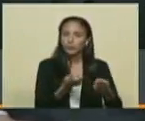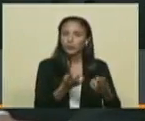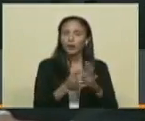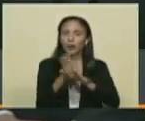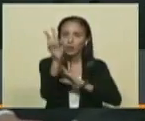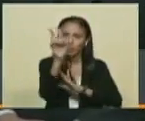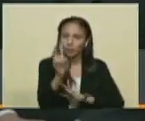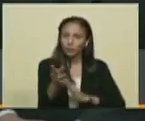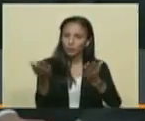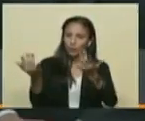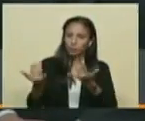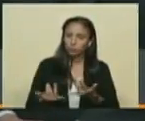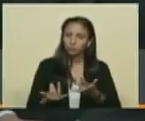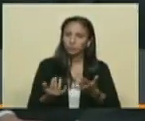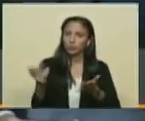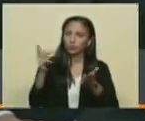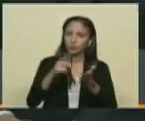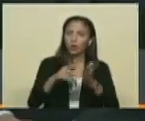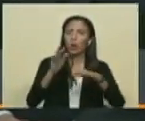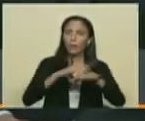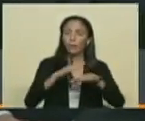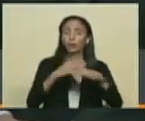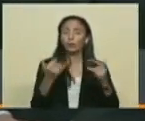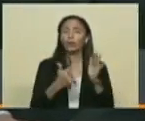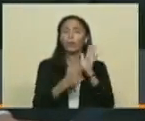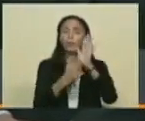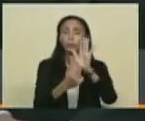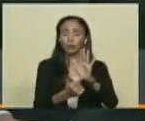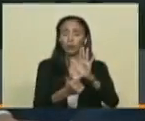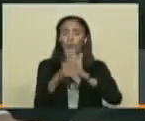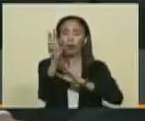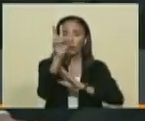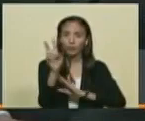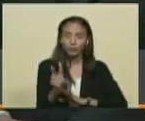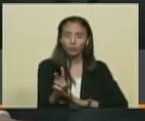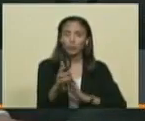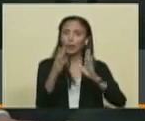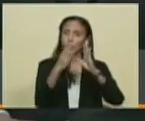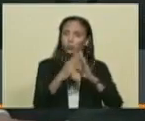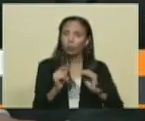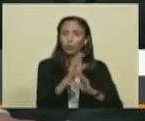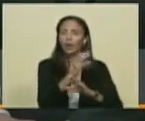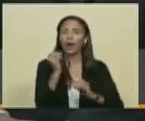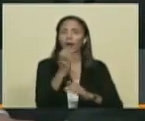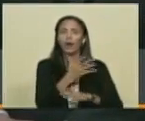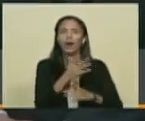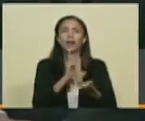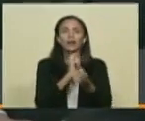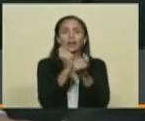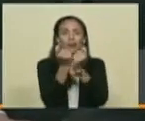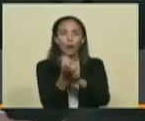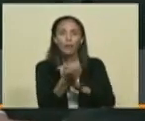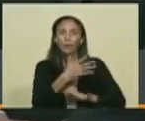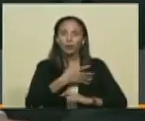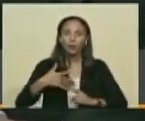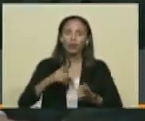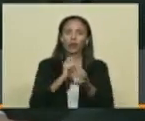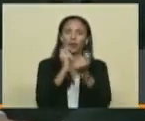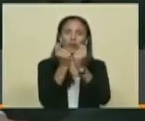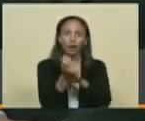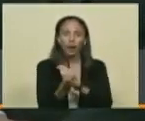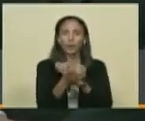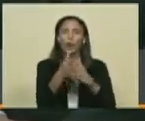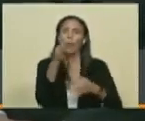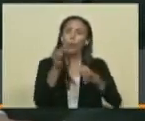pueblo venezolano acá, porque nosotros estamos representando al pueblo venezolano que tiene aspiración de cambio, que tiene hambre